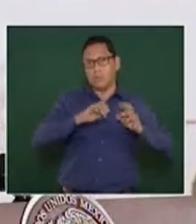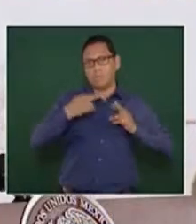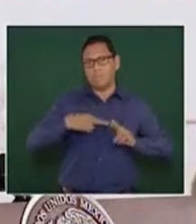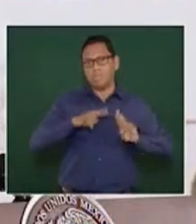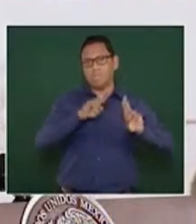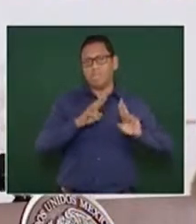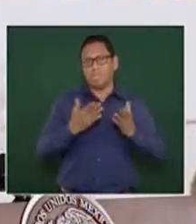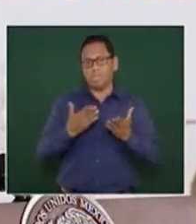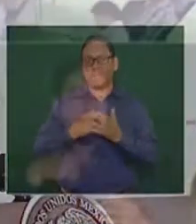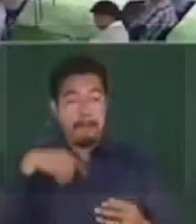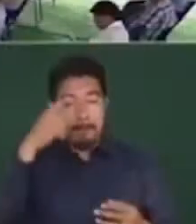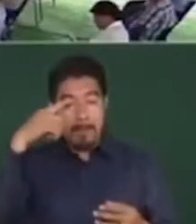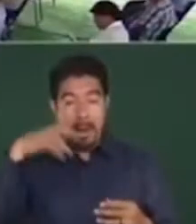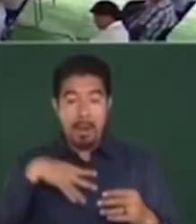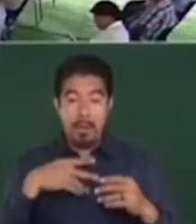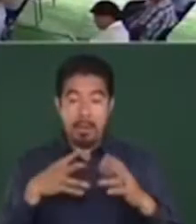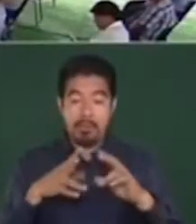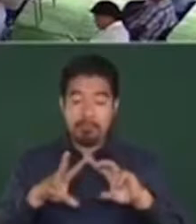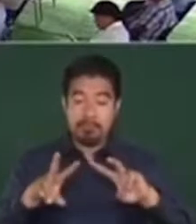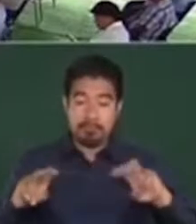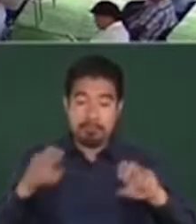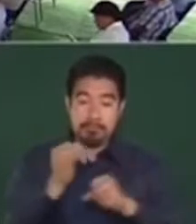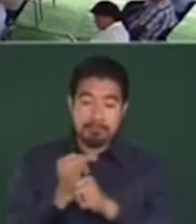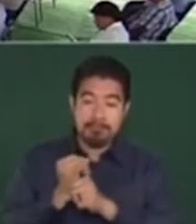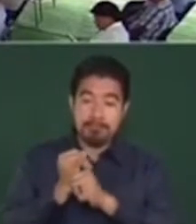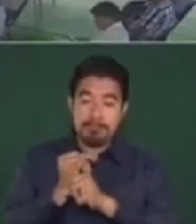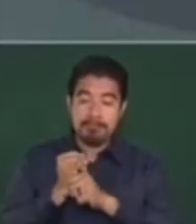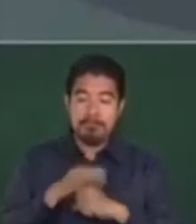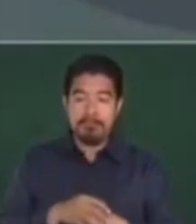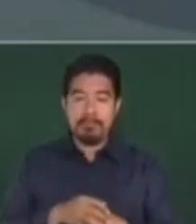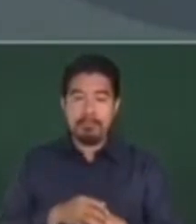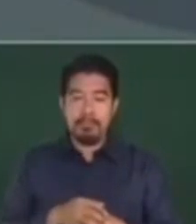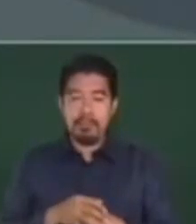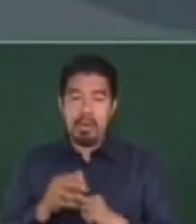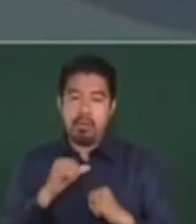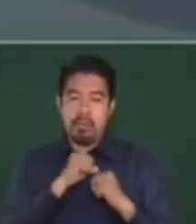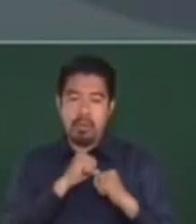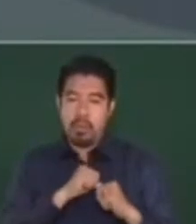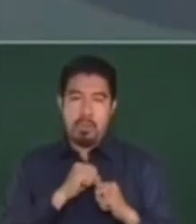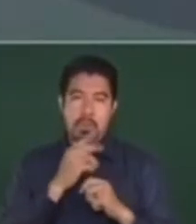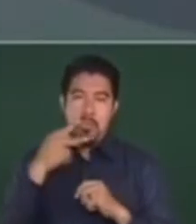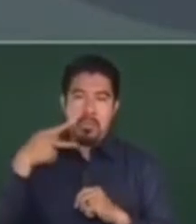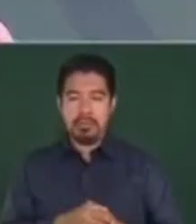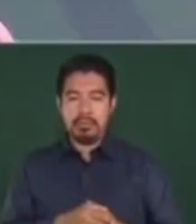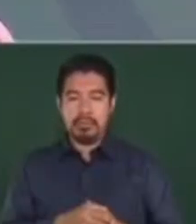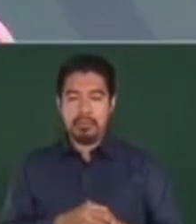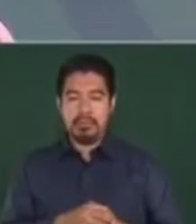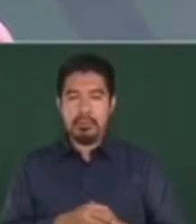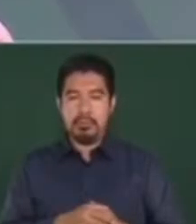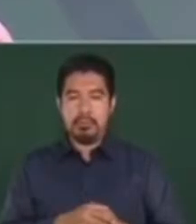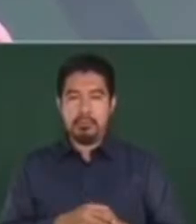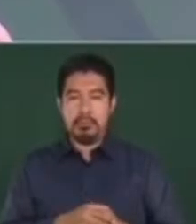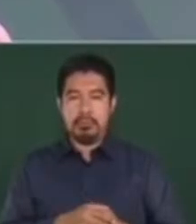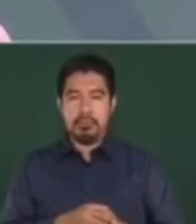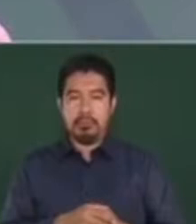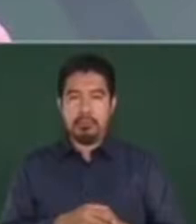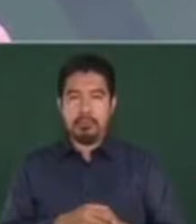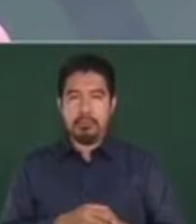de la República. Pues ahí tiene que resolverlo la autoridad competente. Considero